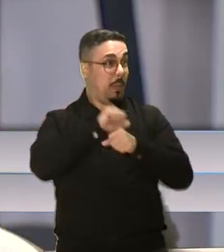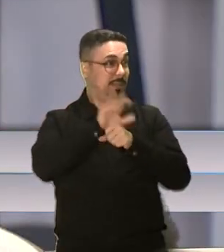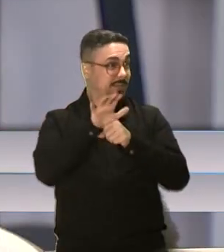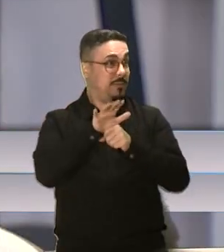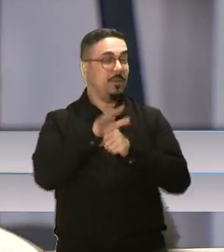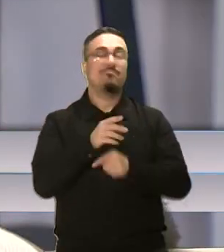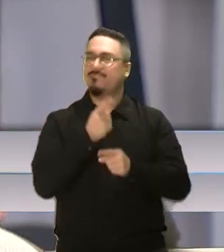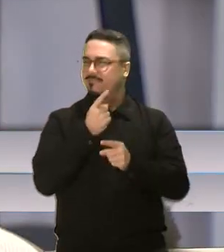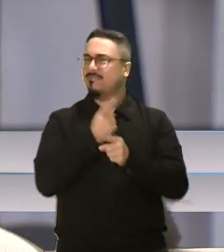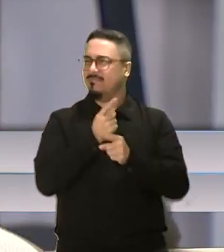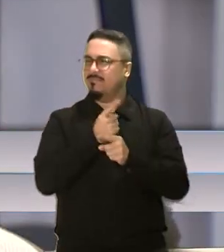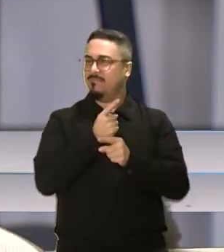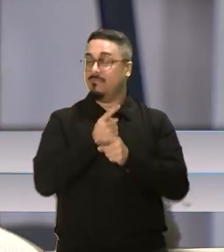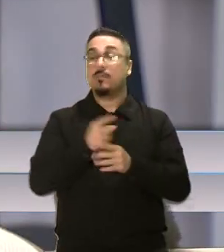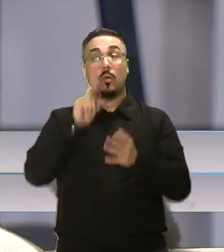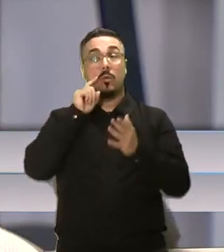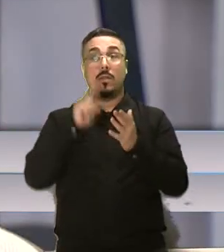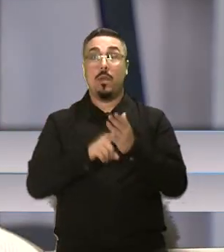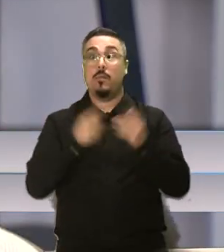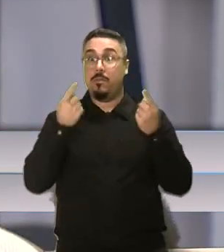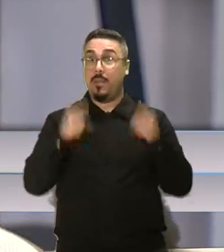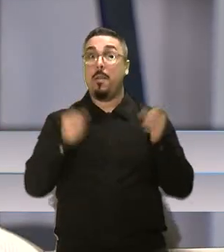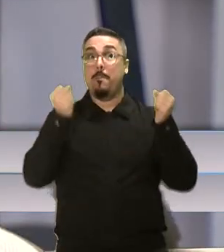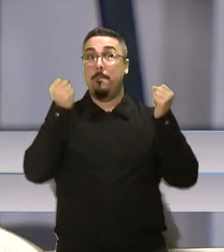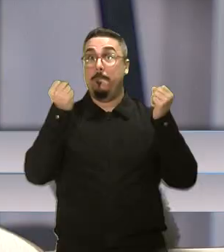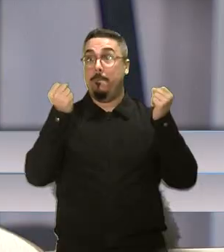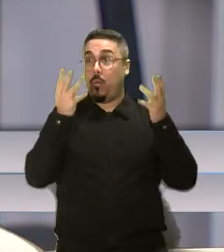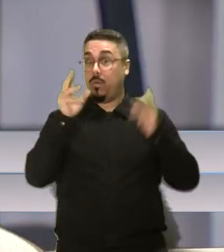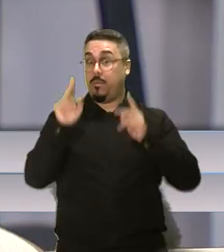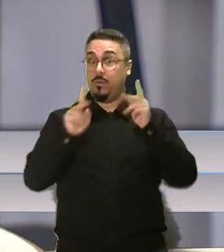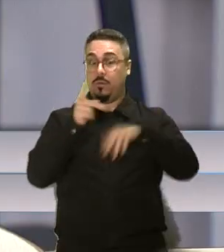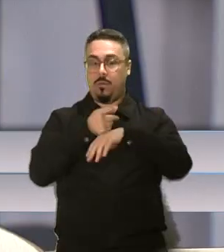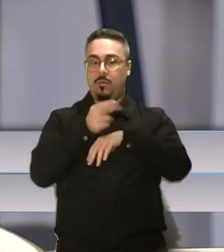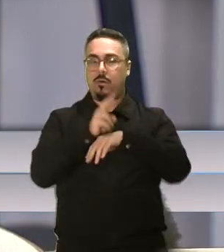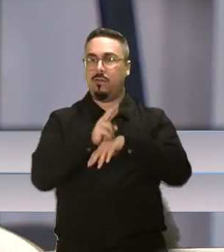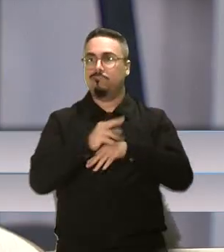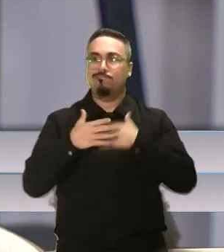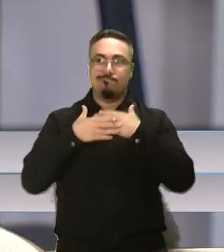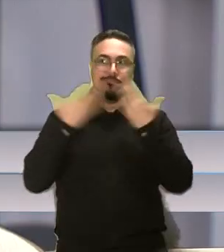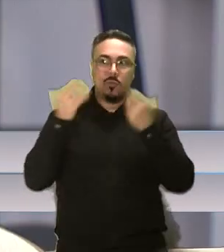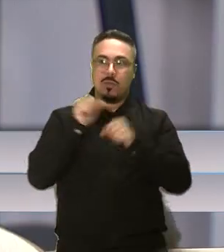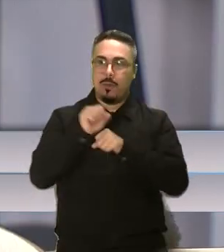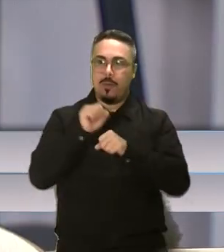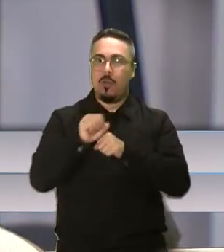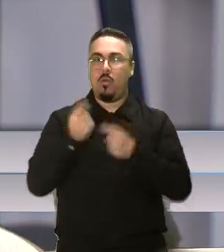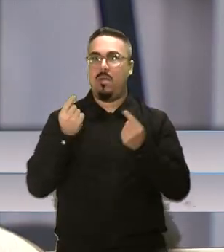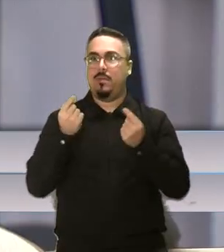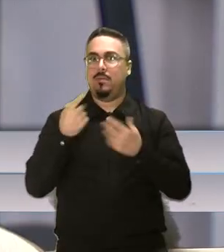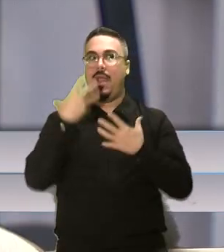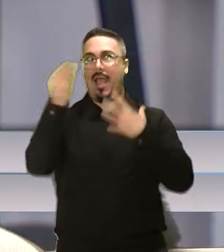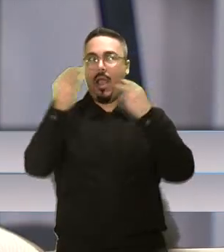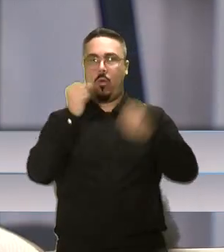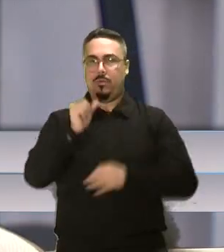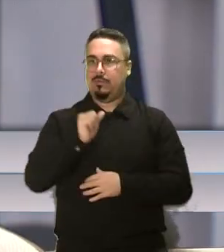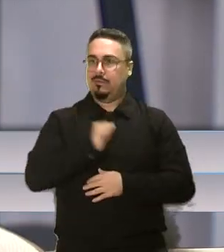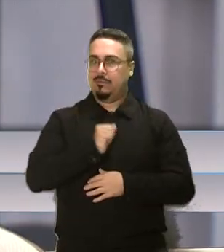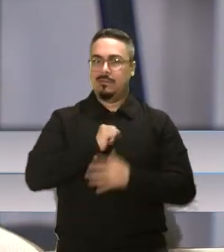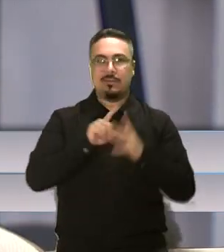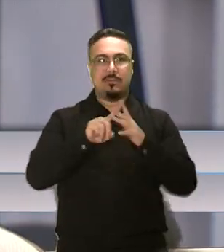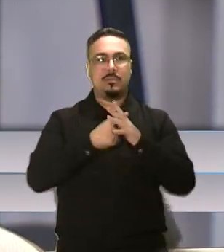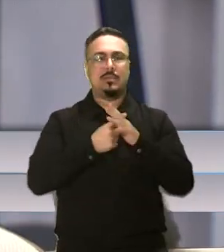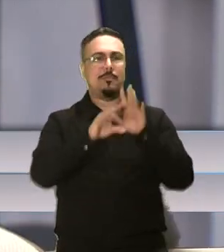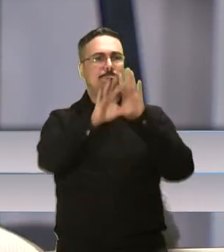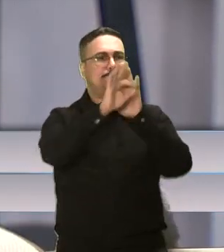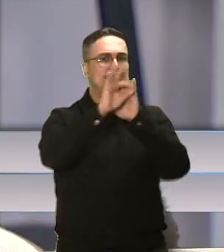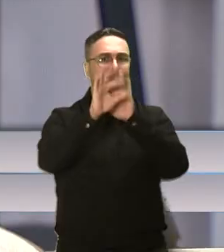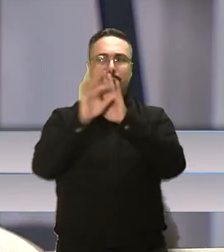eso pues como muchos puertorriqueños Nos quedamos sin trabajo eh pues tuve que salir a la calle empecé yo solita eh a seguir identificando